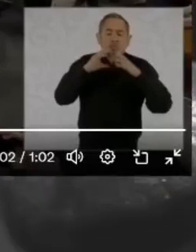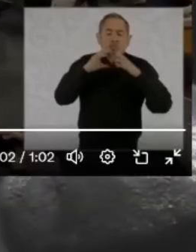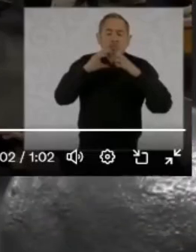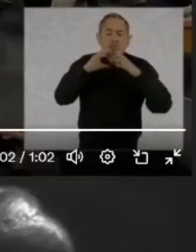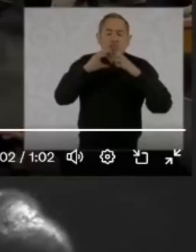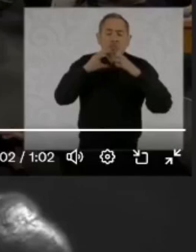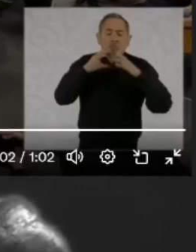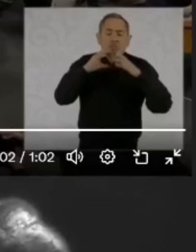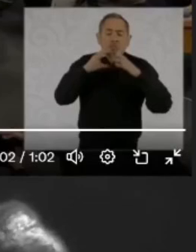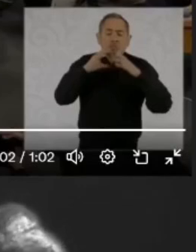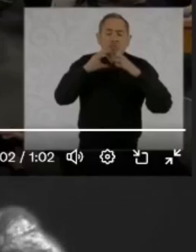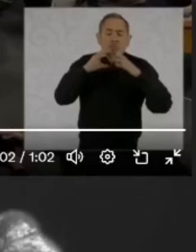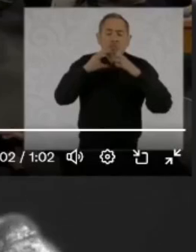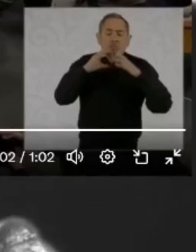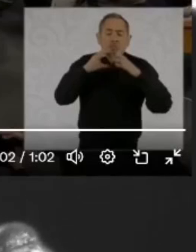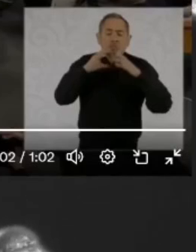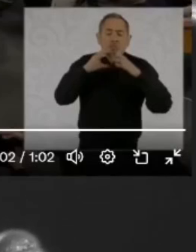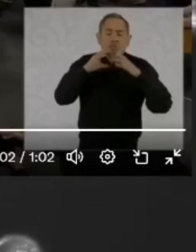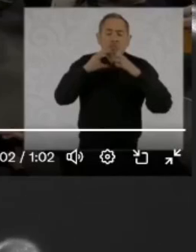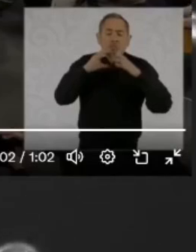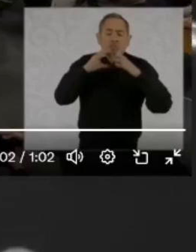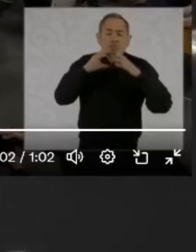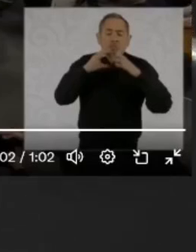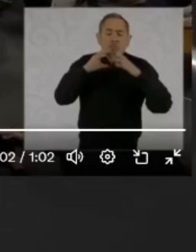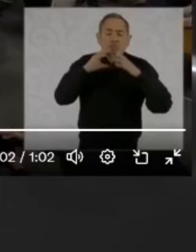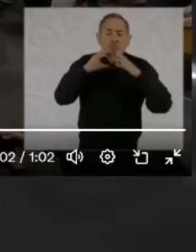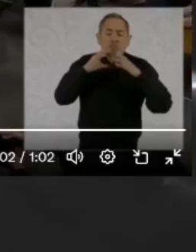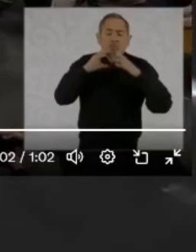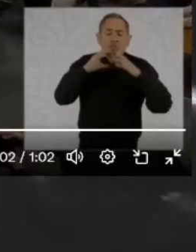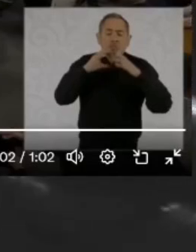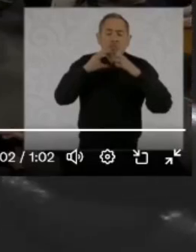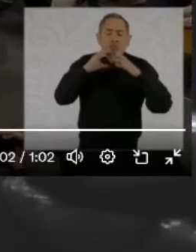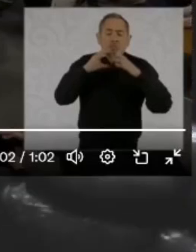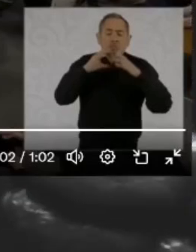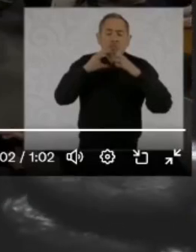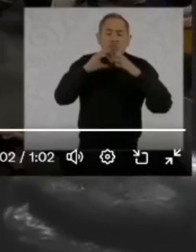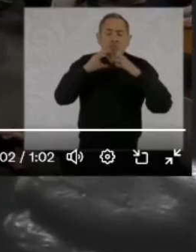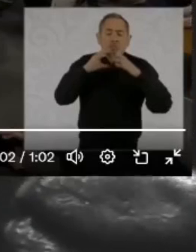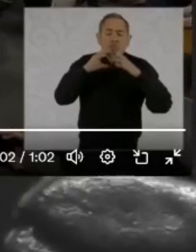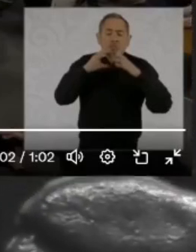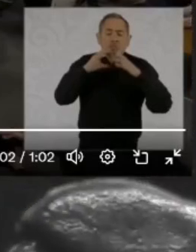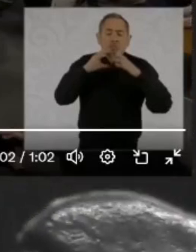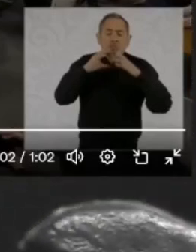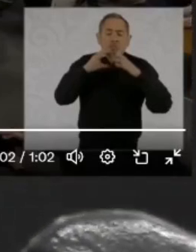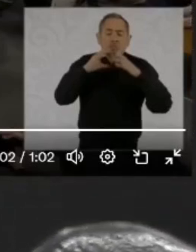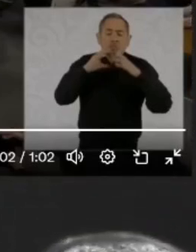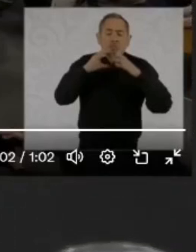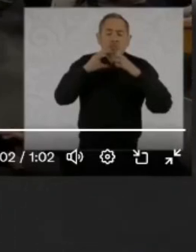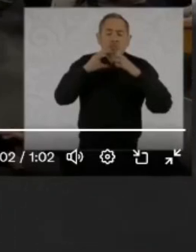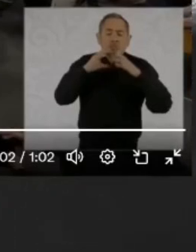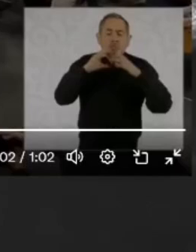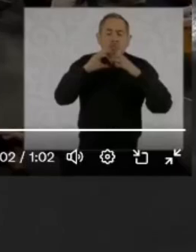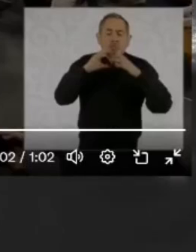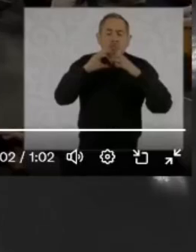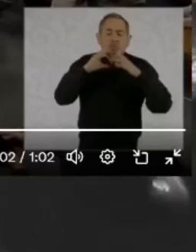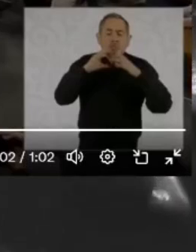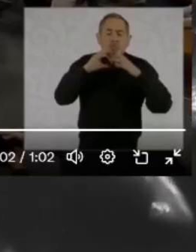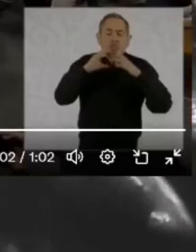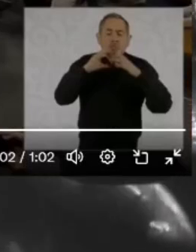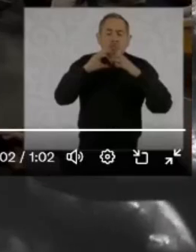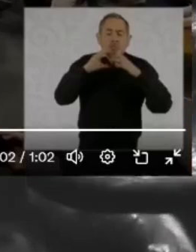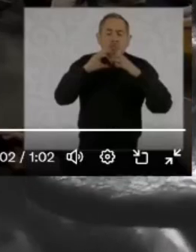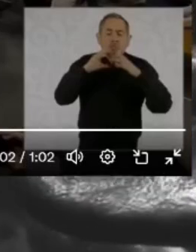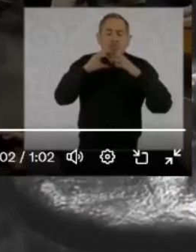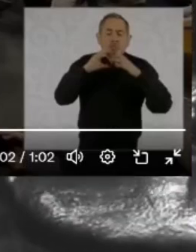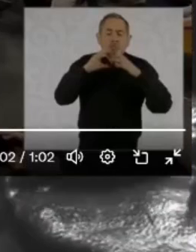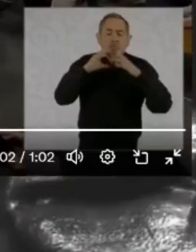¿Me explico? Y entonces mostraría que es un inmamable y quedaría perfectamente manchado, que para mí ya lo está dentro de